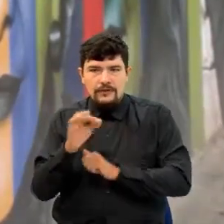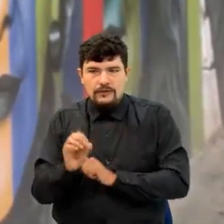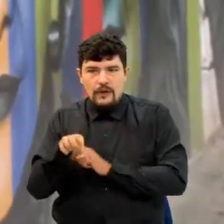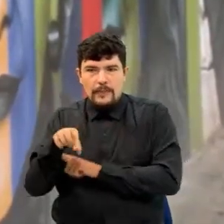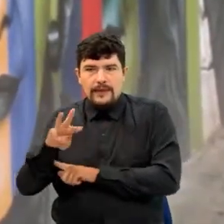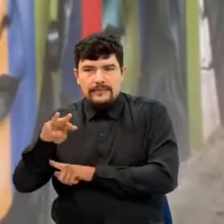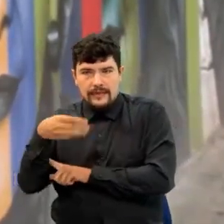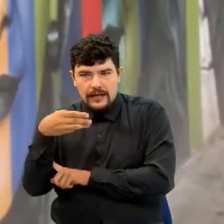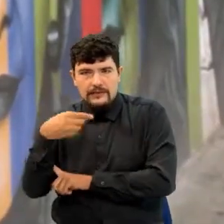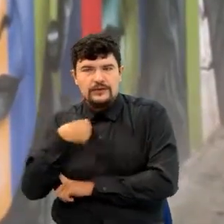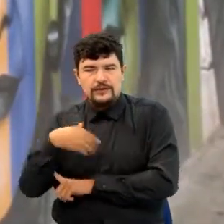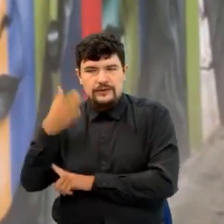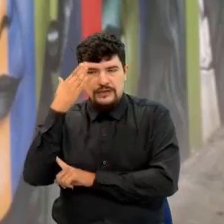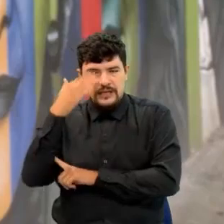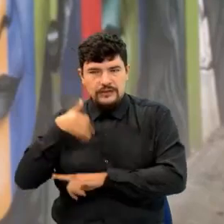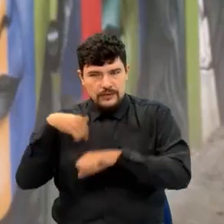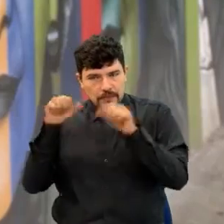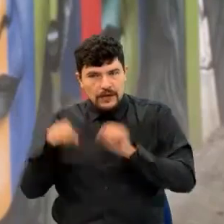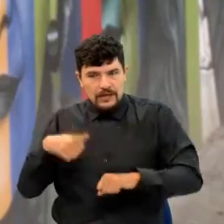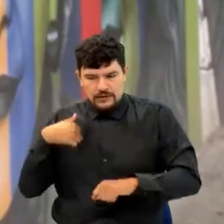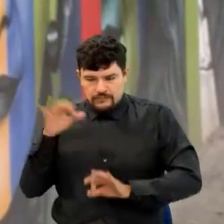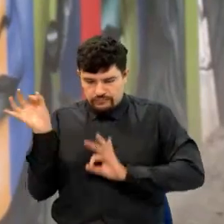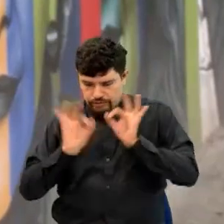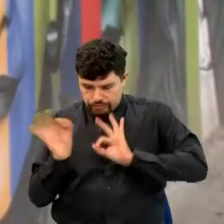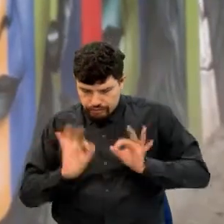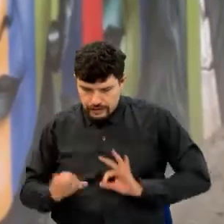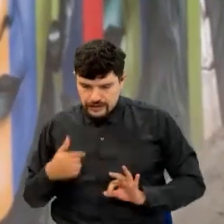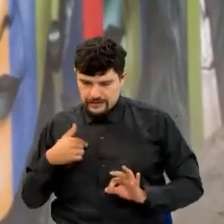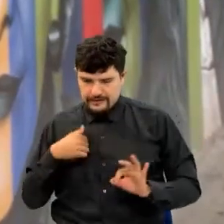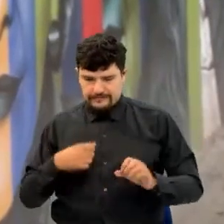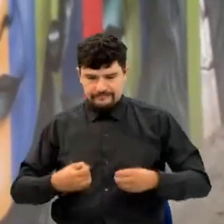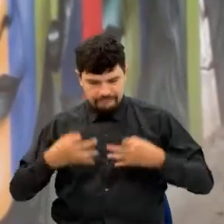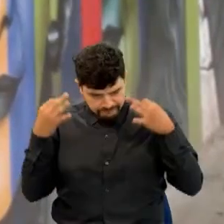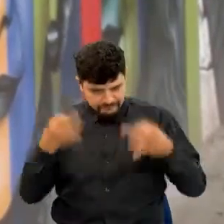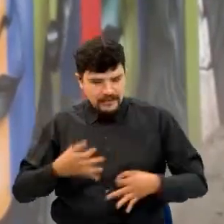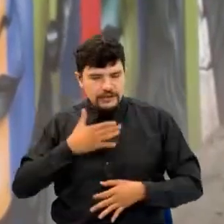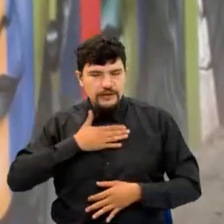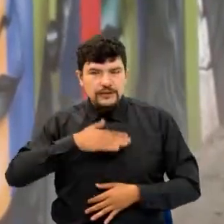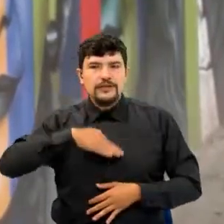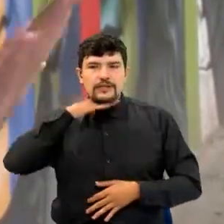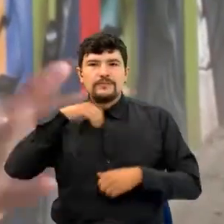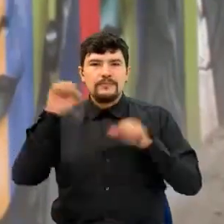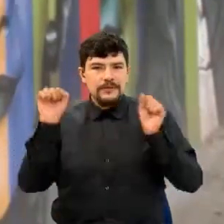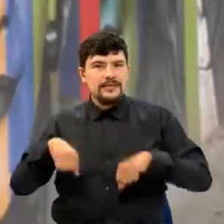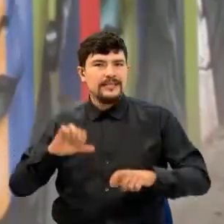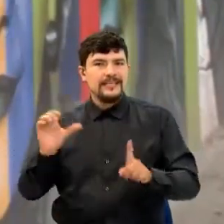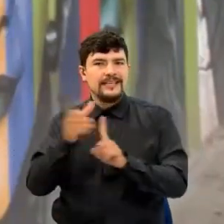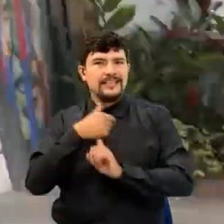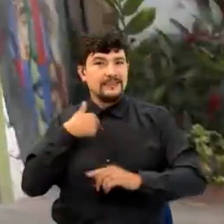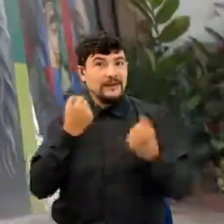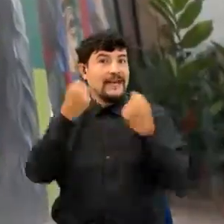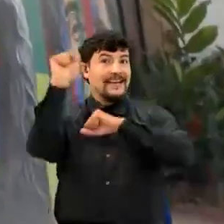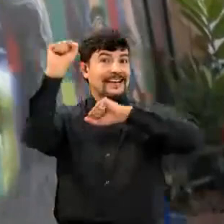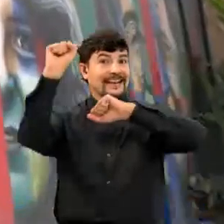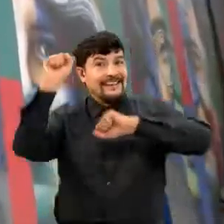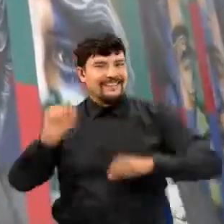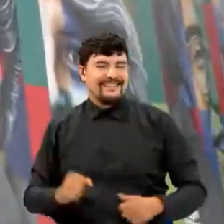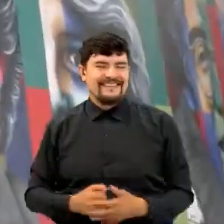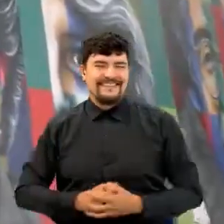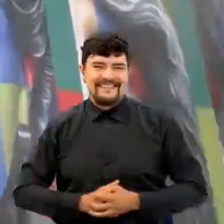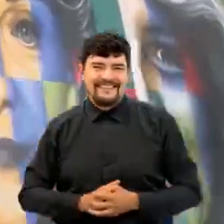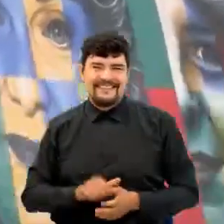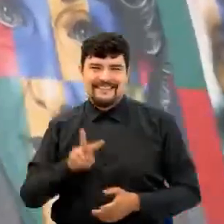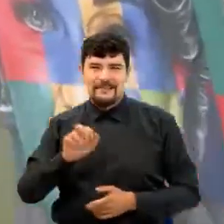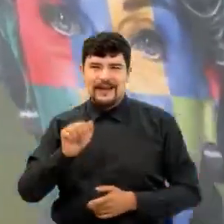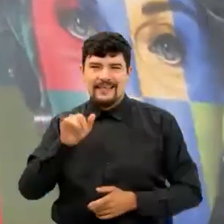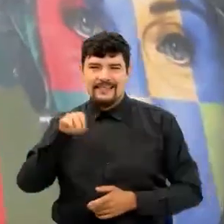yo lo puedo lograr. Yo sé que con lo que he venido preparando me es suficiente para alcanzar a eso. Y pues, lo logré.